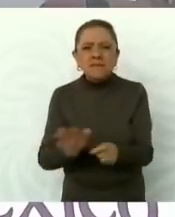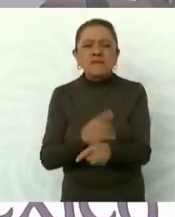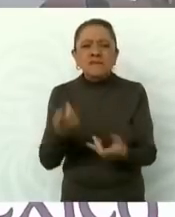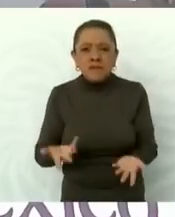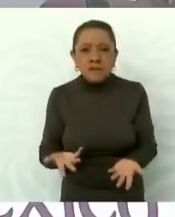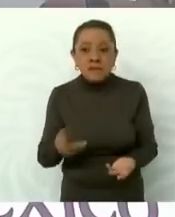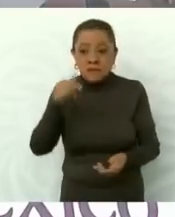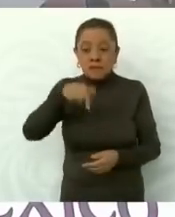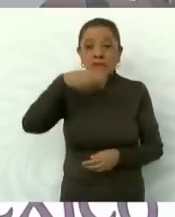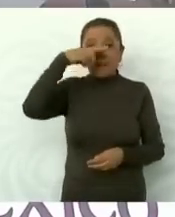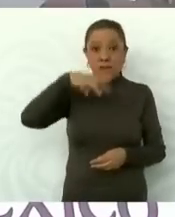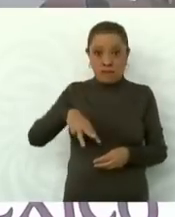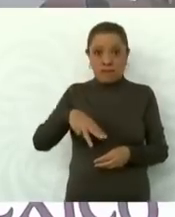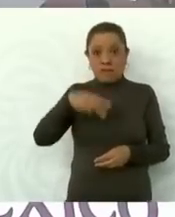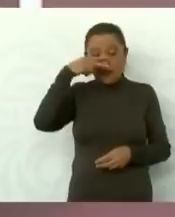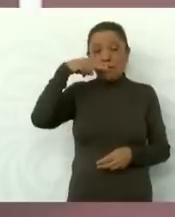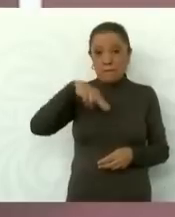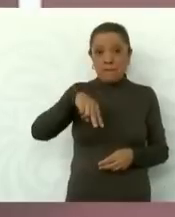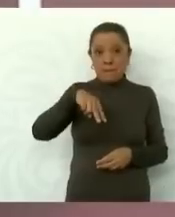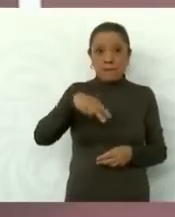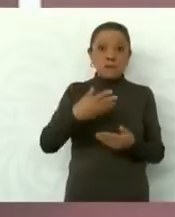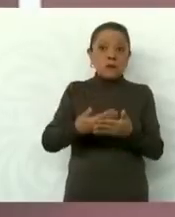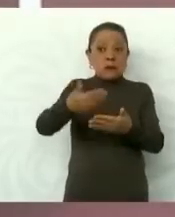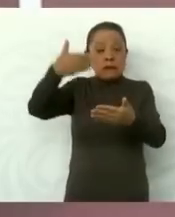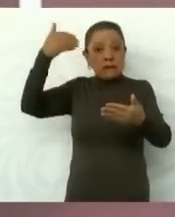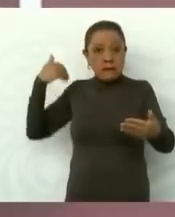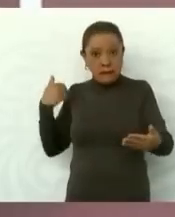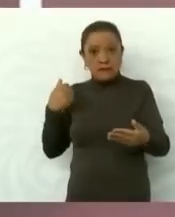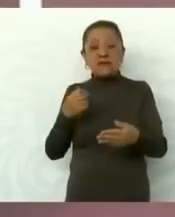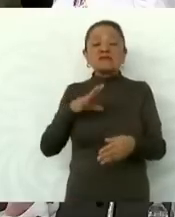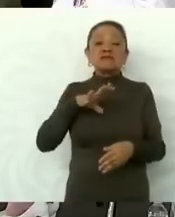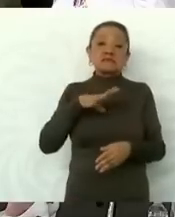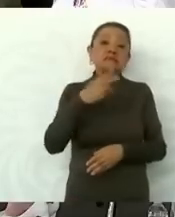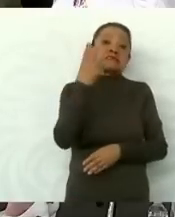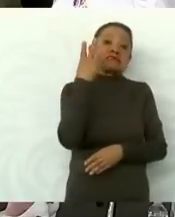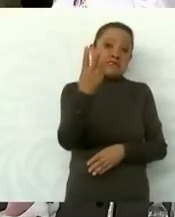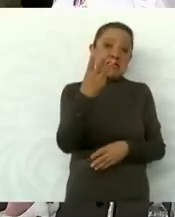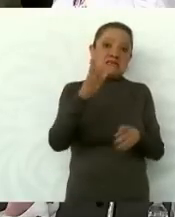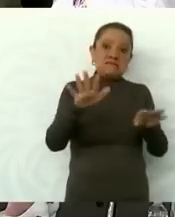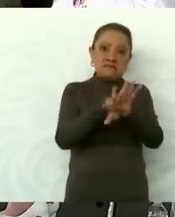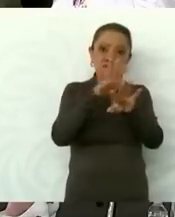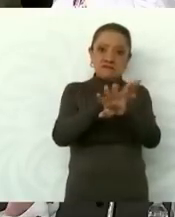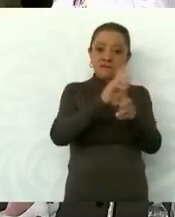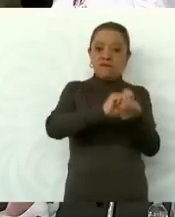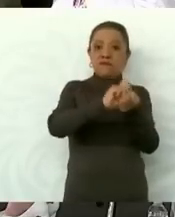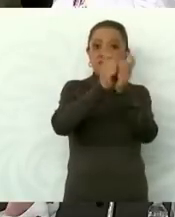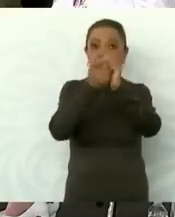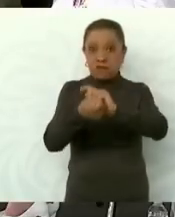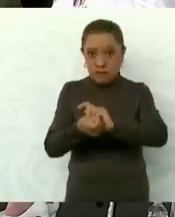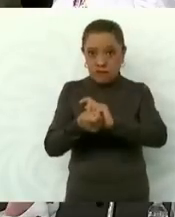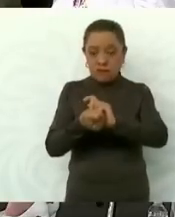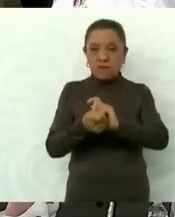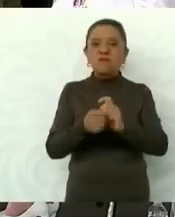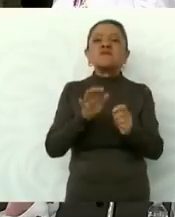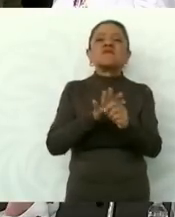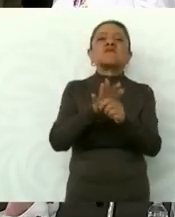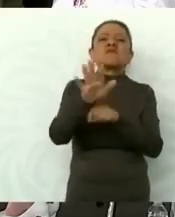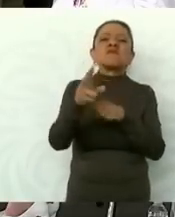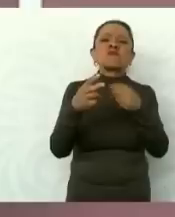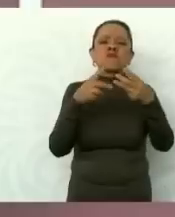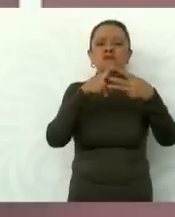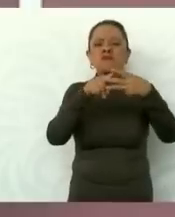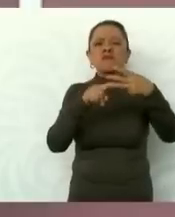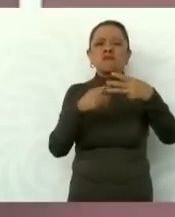hubo 3 transformaciones antes de la que estamos viviendo. ¿Cuáles son esas 3